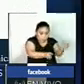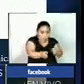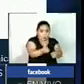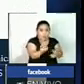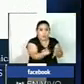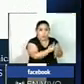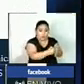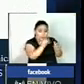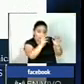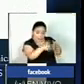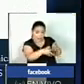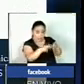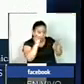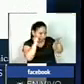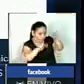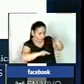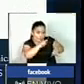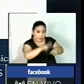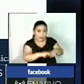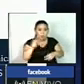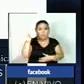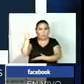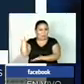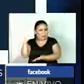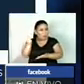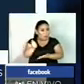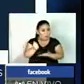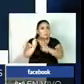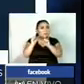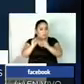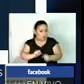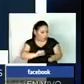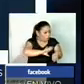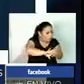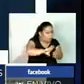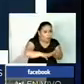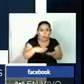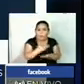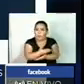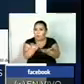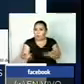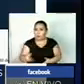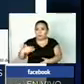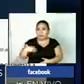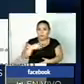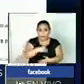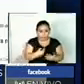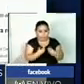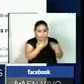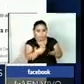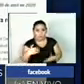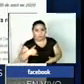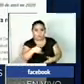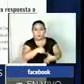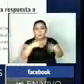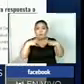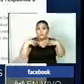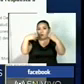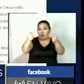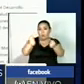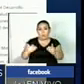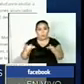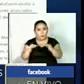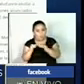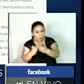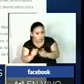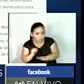las personas en cuarentena. Con los nuevos fondos se va a proporcionar suministros y equipos médicos al Ministerio de Salud. Además se va a apoyar el